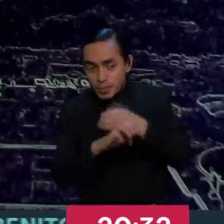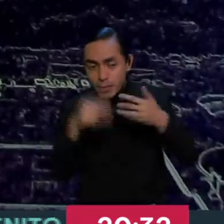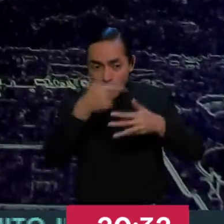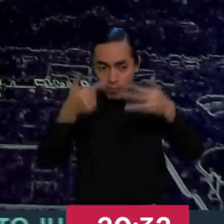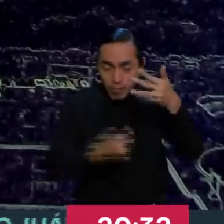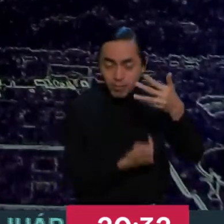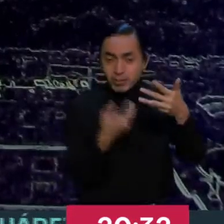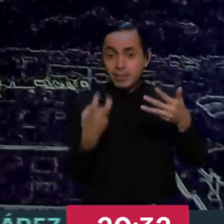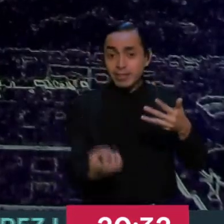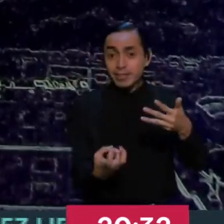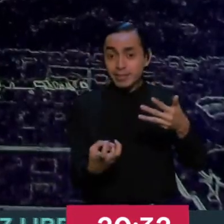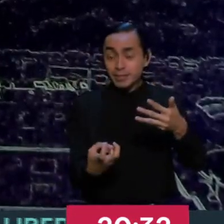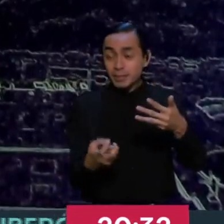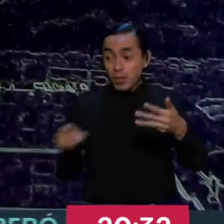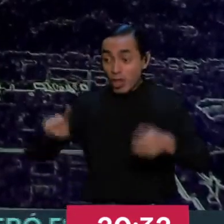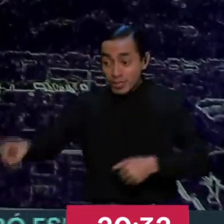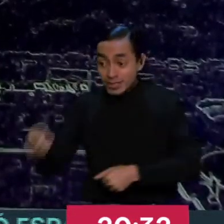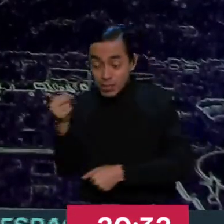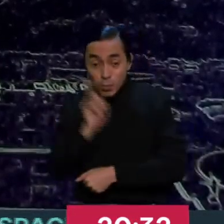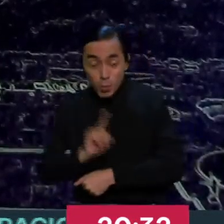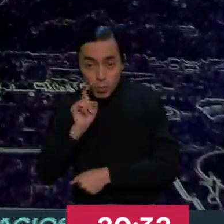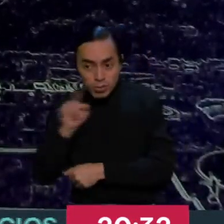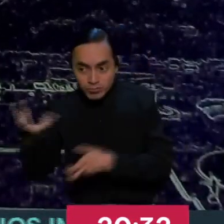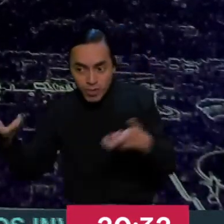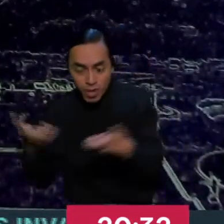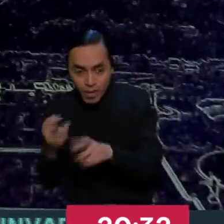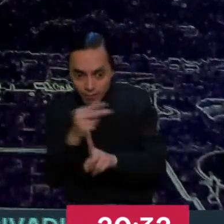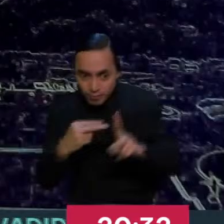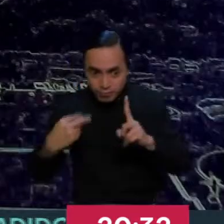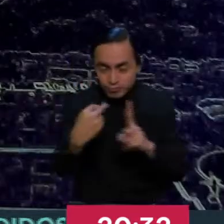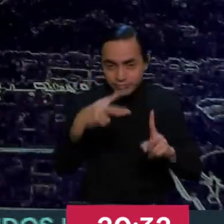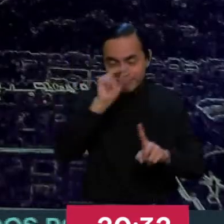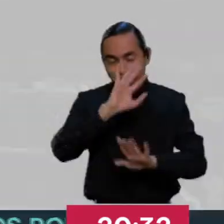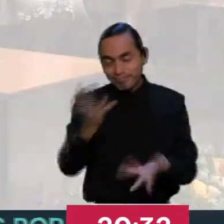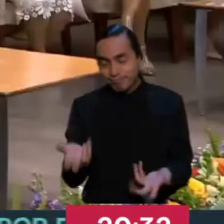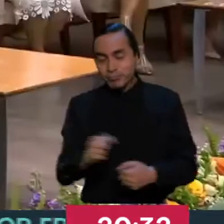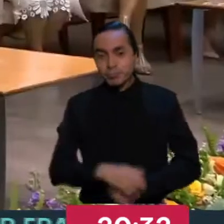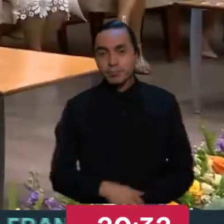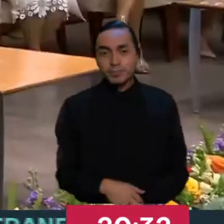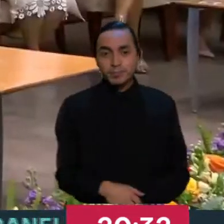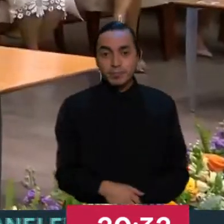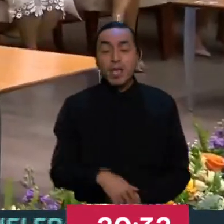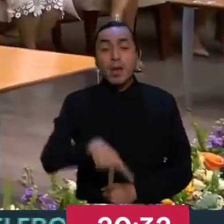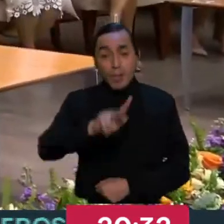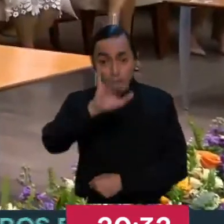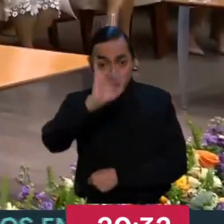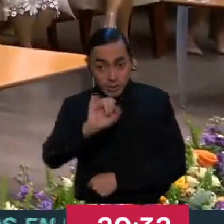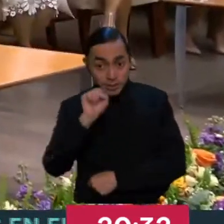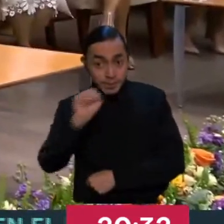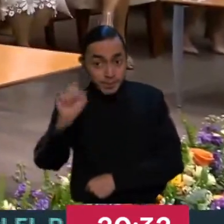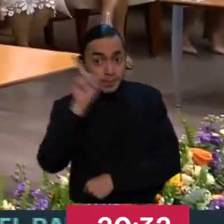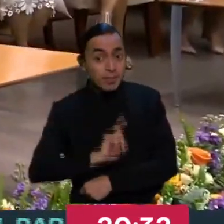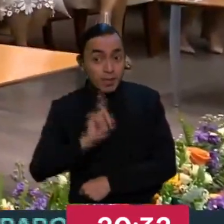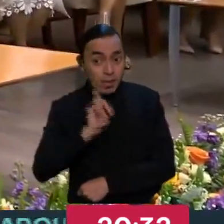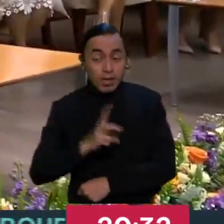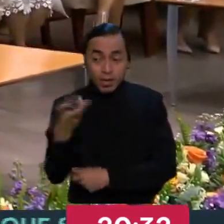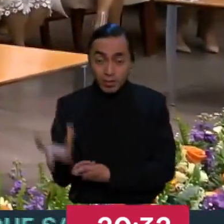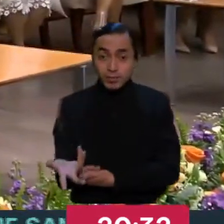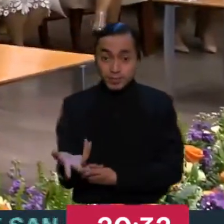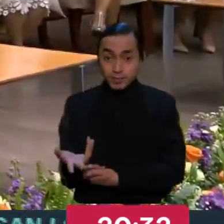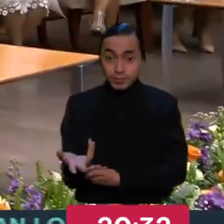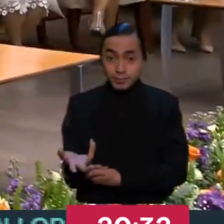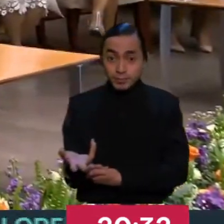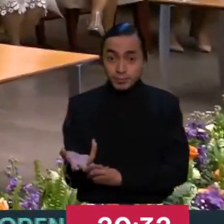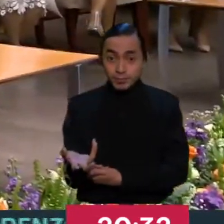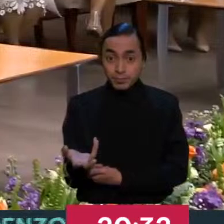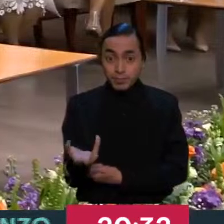¿no? Entonces, ser mujer no te hace tener esta visión, pero sí ser feminista. Y ser feminista